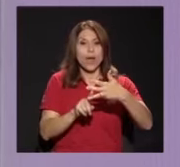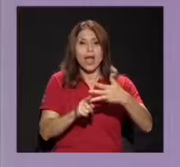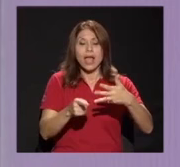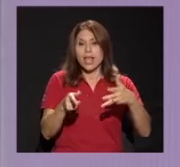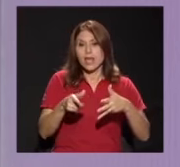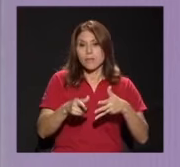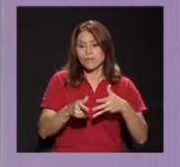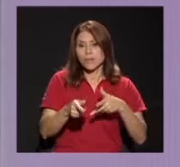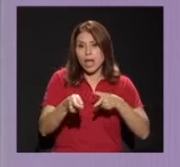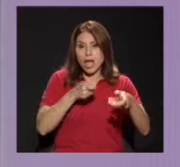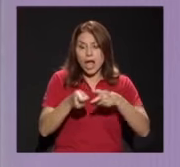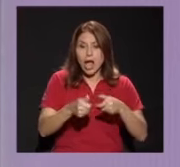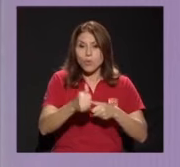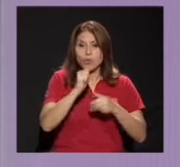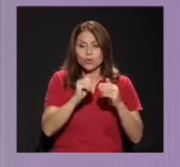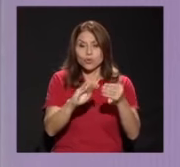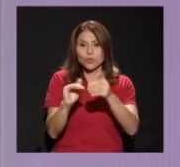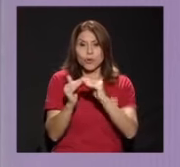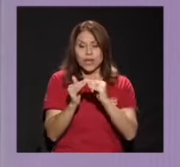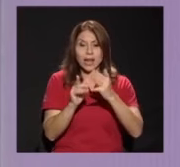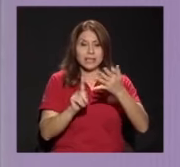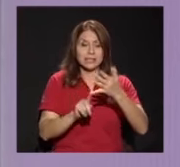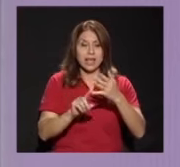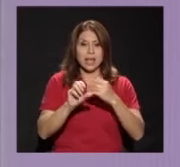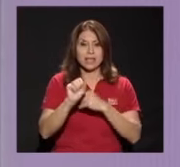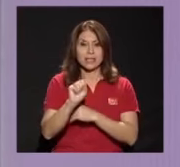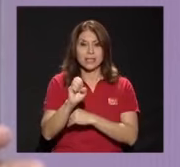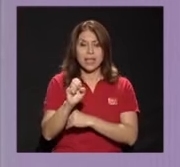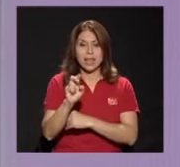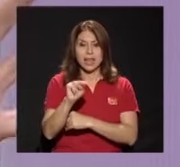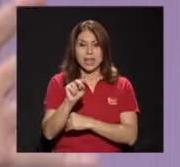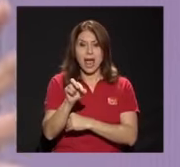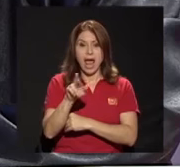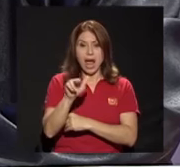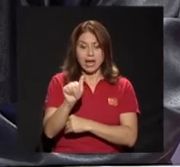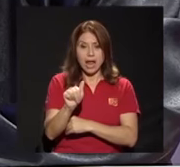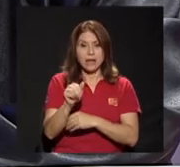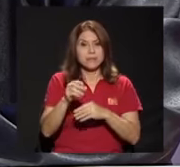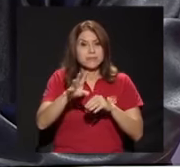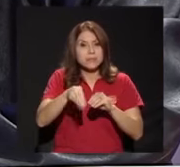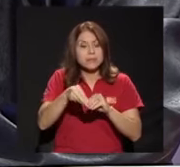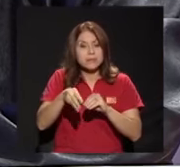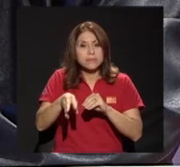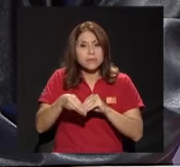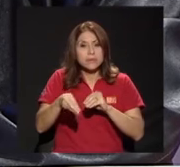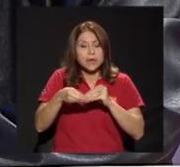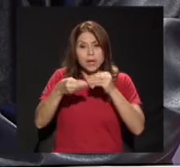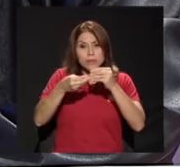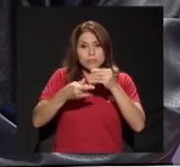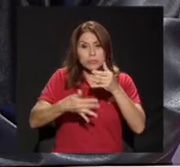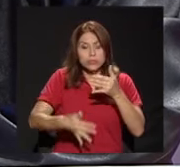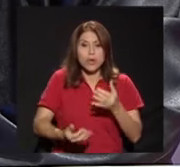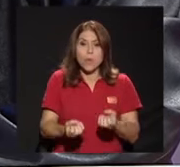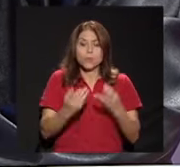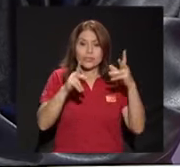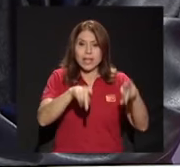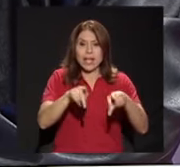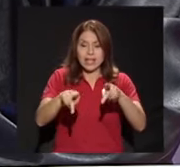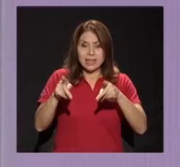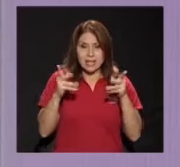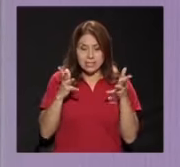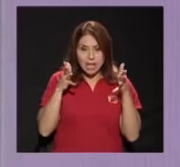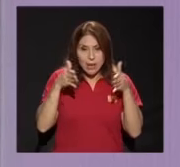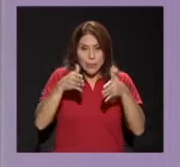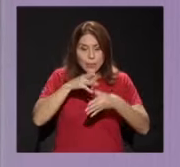comunitarios, tenemos al Senara, y ahí vamos aumentando esa gama de cuánta es la gente que está involucrada en la gestión del